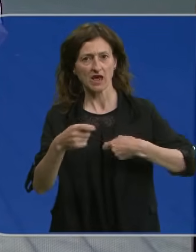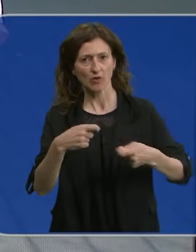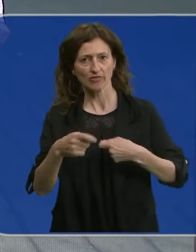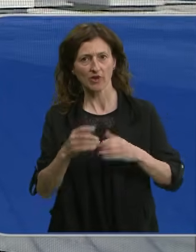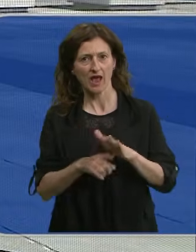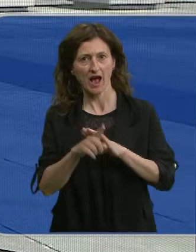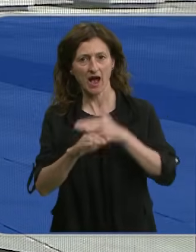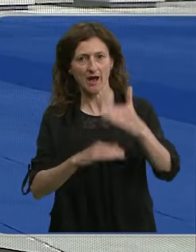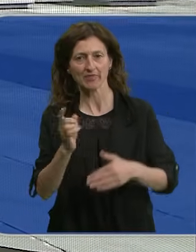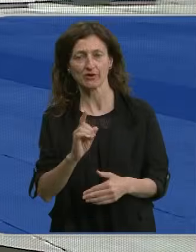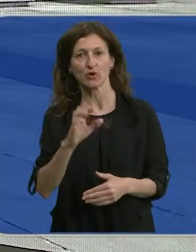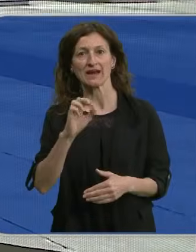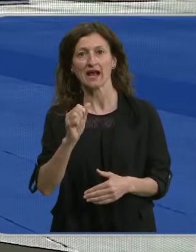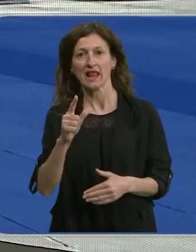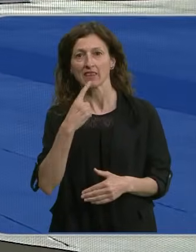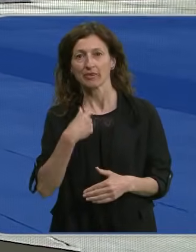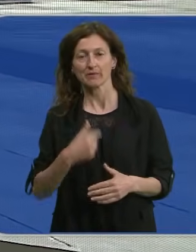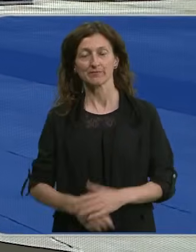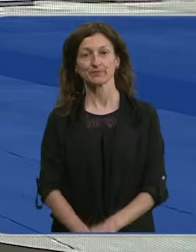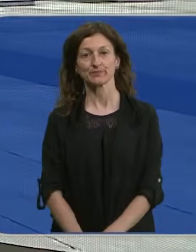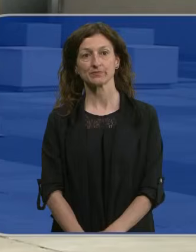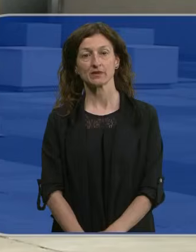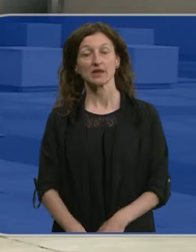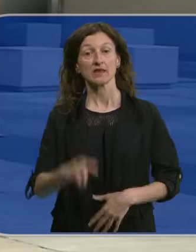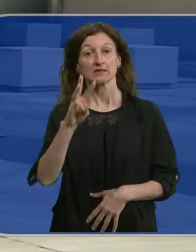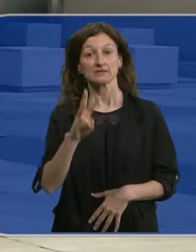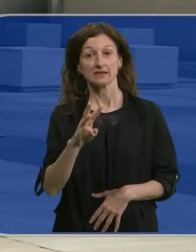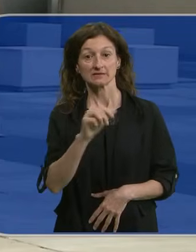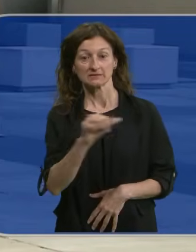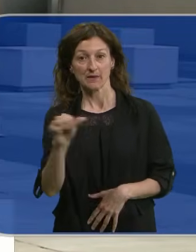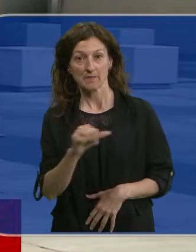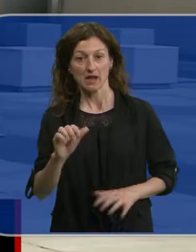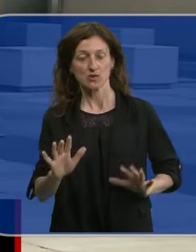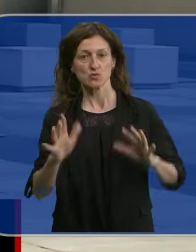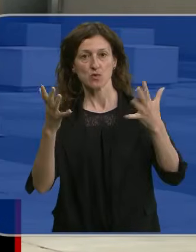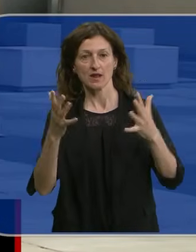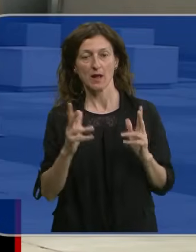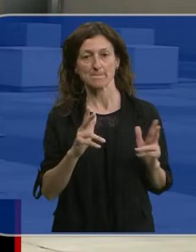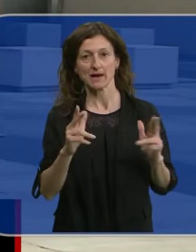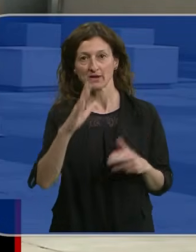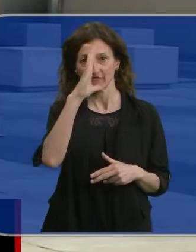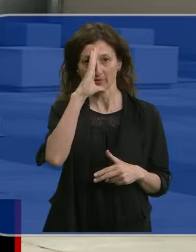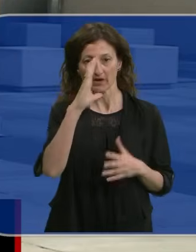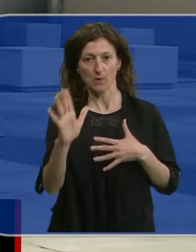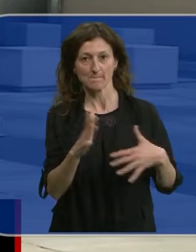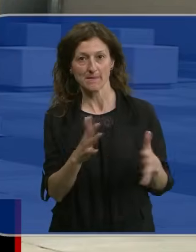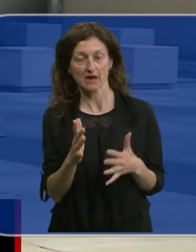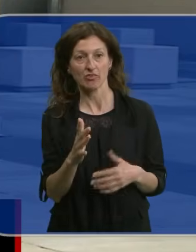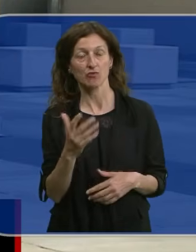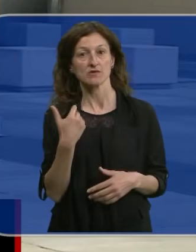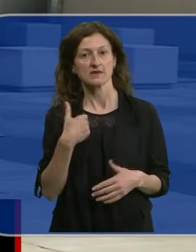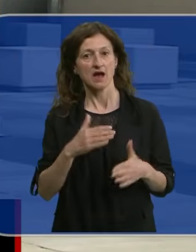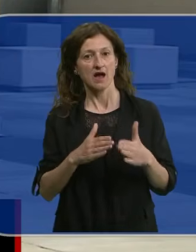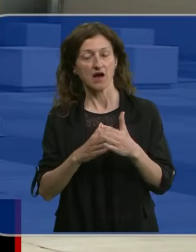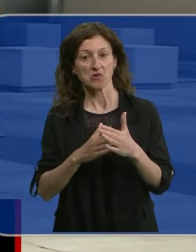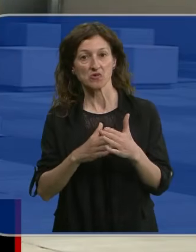negociaciones no avanzan. Raquel Alonso. Arranca la tercera semana de huelga médica tras los paros de febrero y marzo y que llegan a un